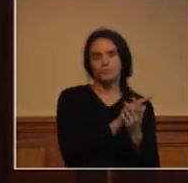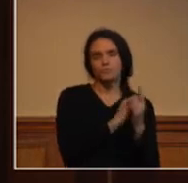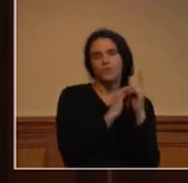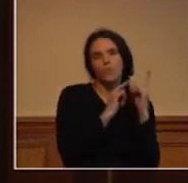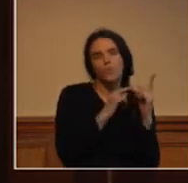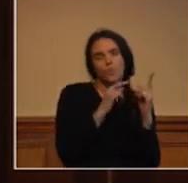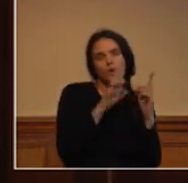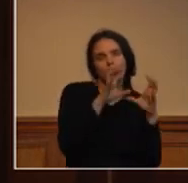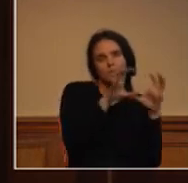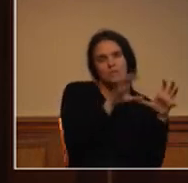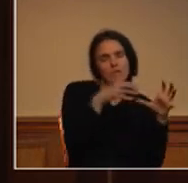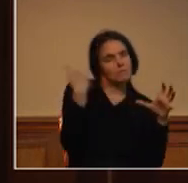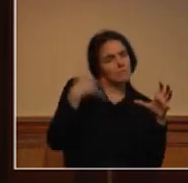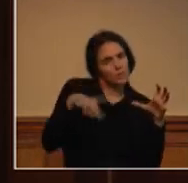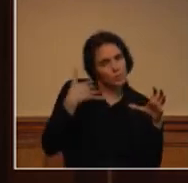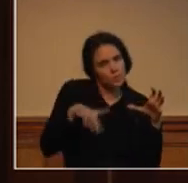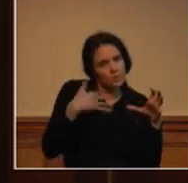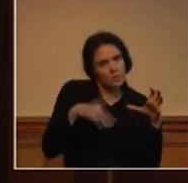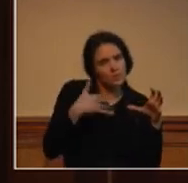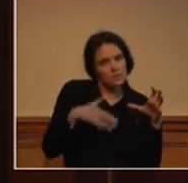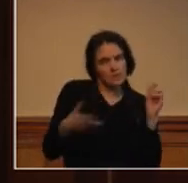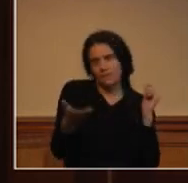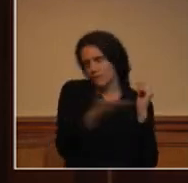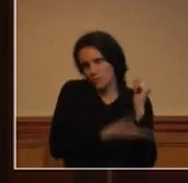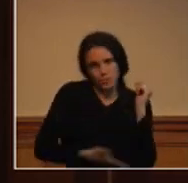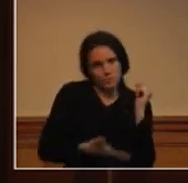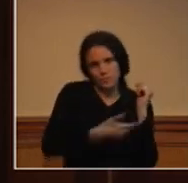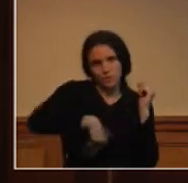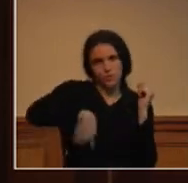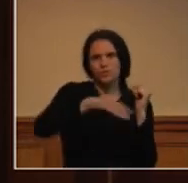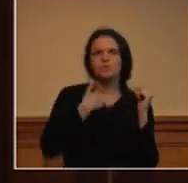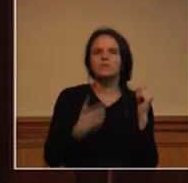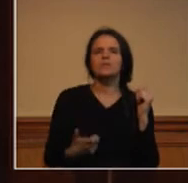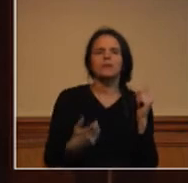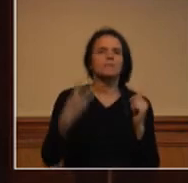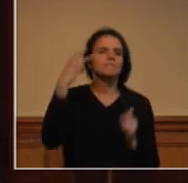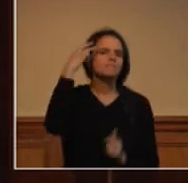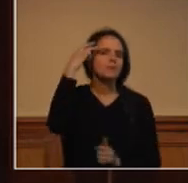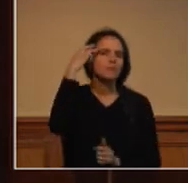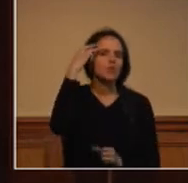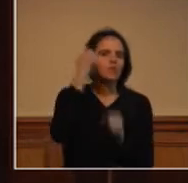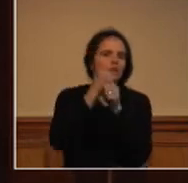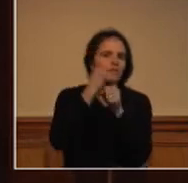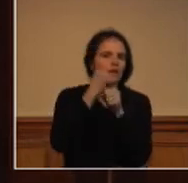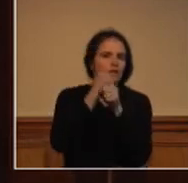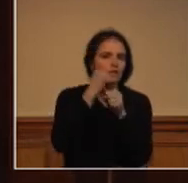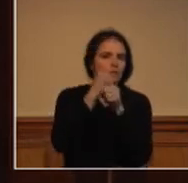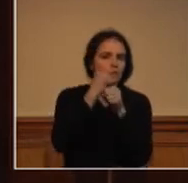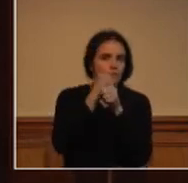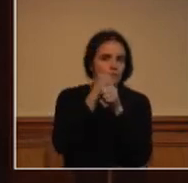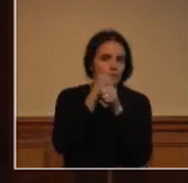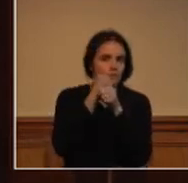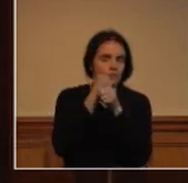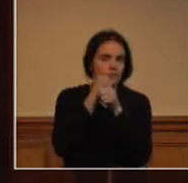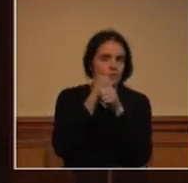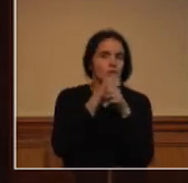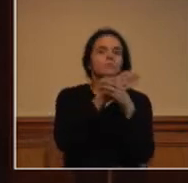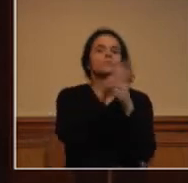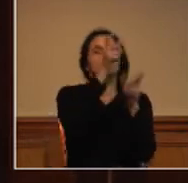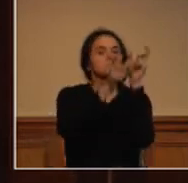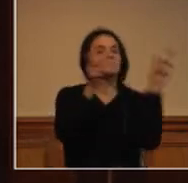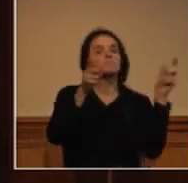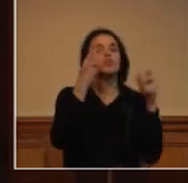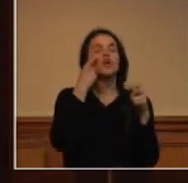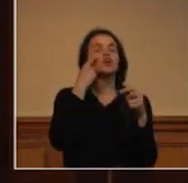un aspecto que para nosotros era absolutamente fundamental, que era la memoria de trabajo. ¿Ya? Probablemente muchos de ustedes han